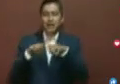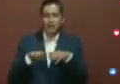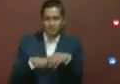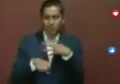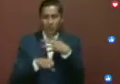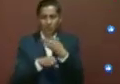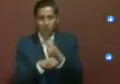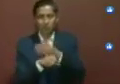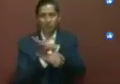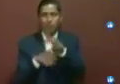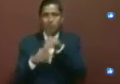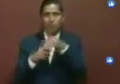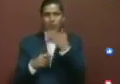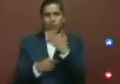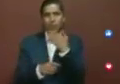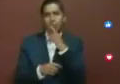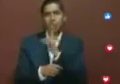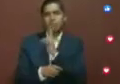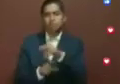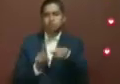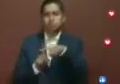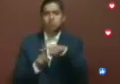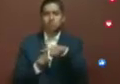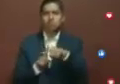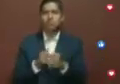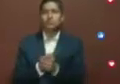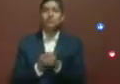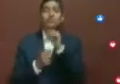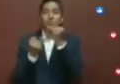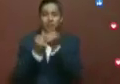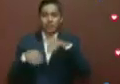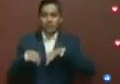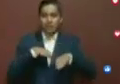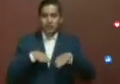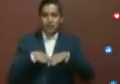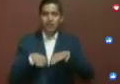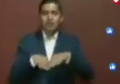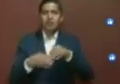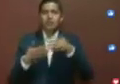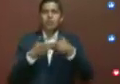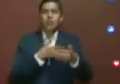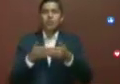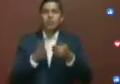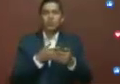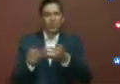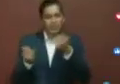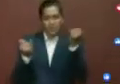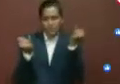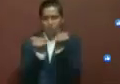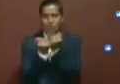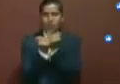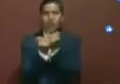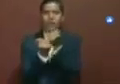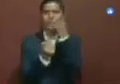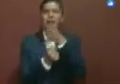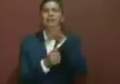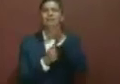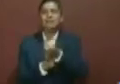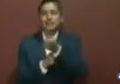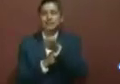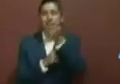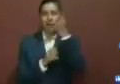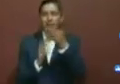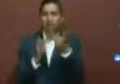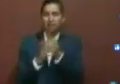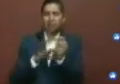tenido buenos resultados. Y se está trabajando en un modelo similar, pero para el combate al